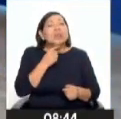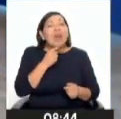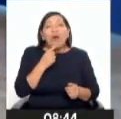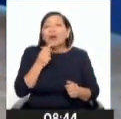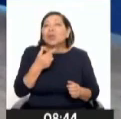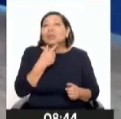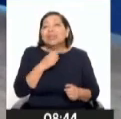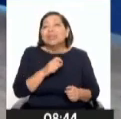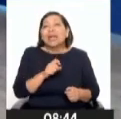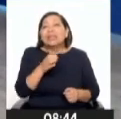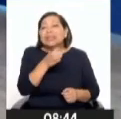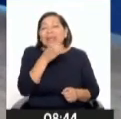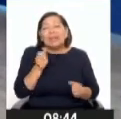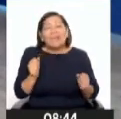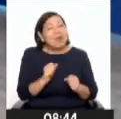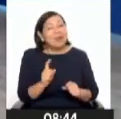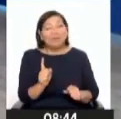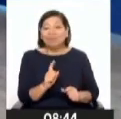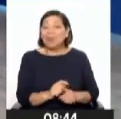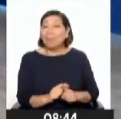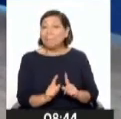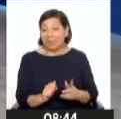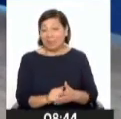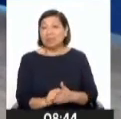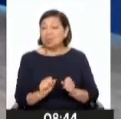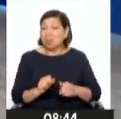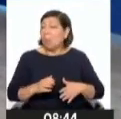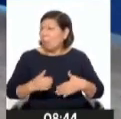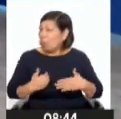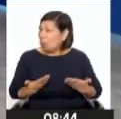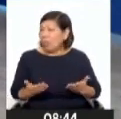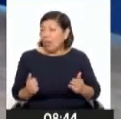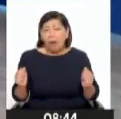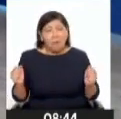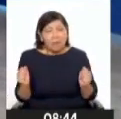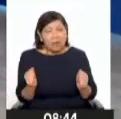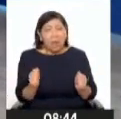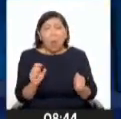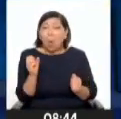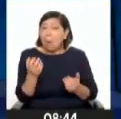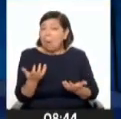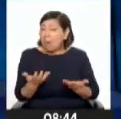Porque sí. Si está al tiempo no pasa, dicen. No, en realidad se puede tomar tanto helada o